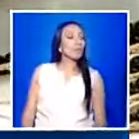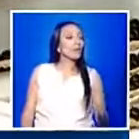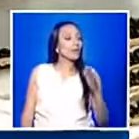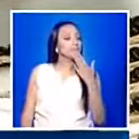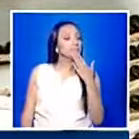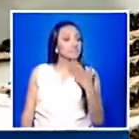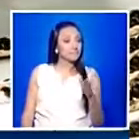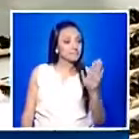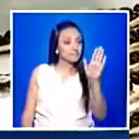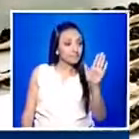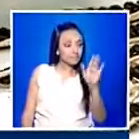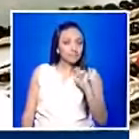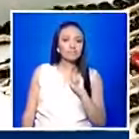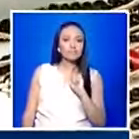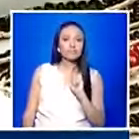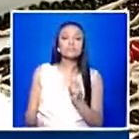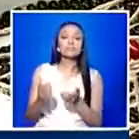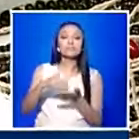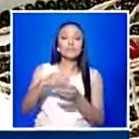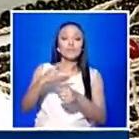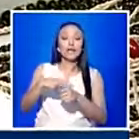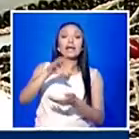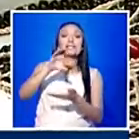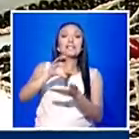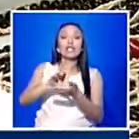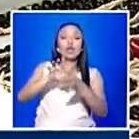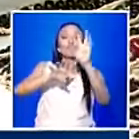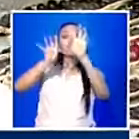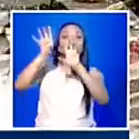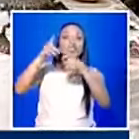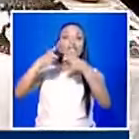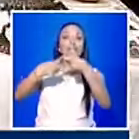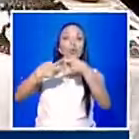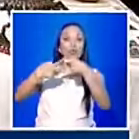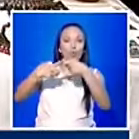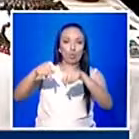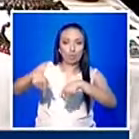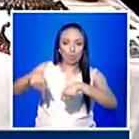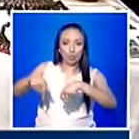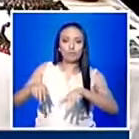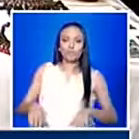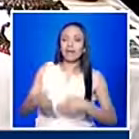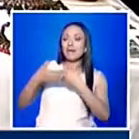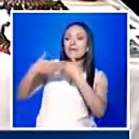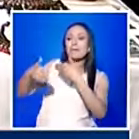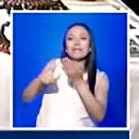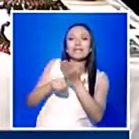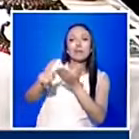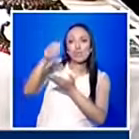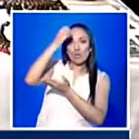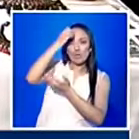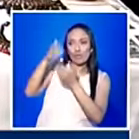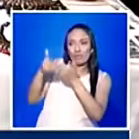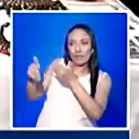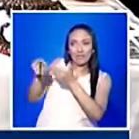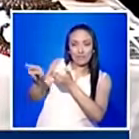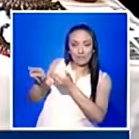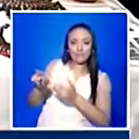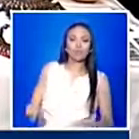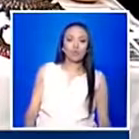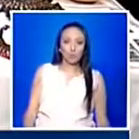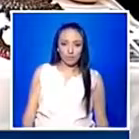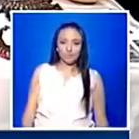estas indicaciones. Reitero, Centro de Exposiciones Quito, pero también nos acompaña esta mañana el secretario general del COMAGA,